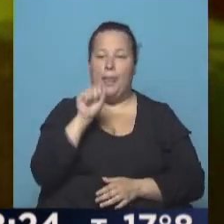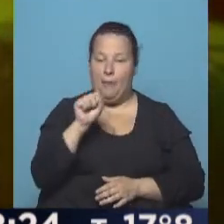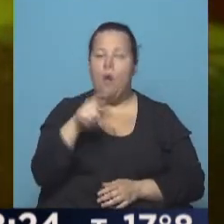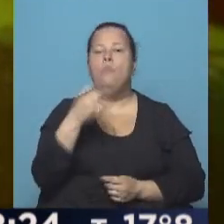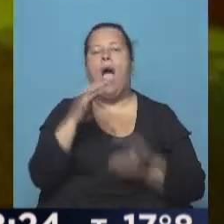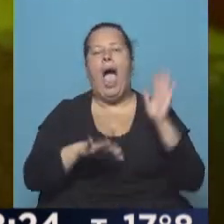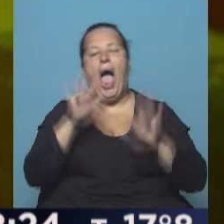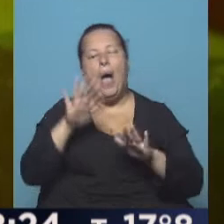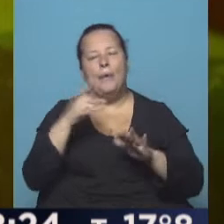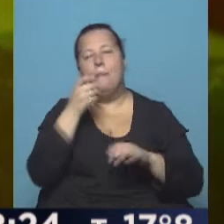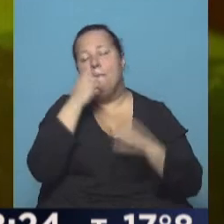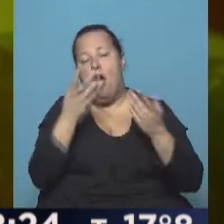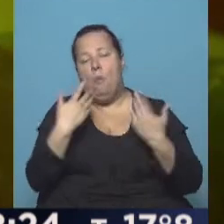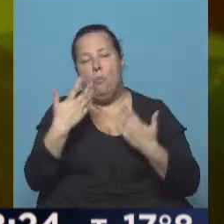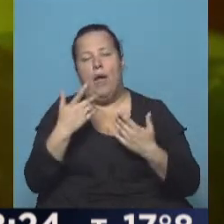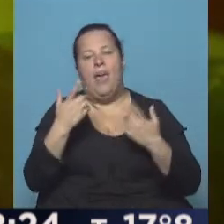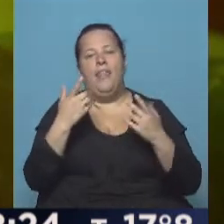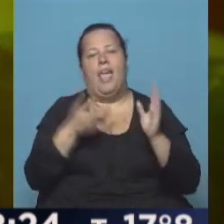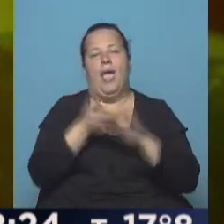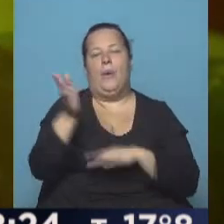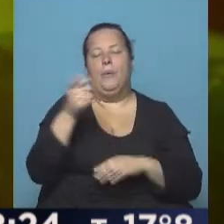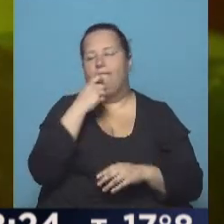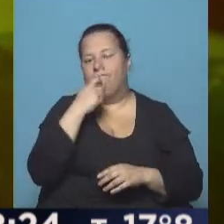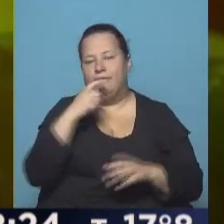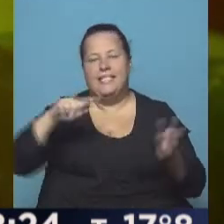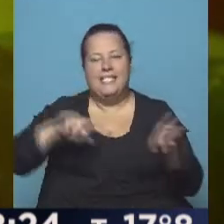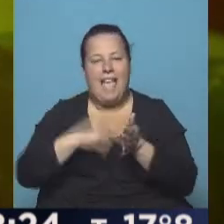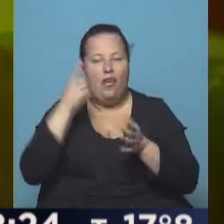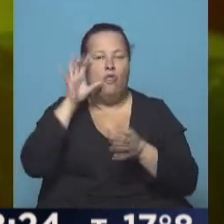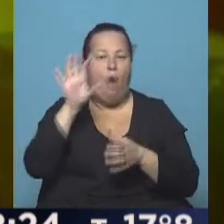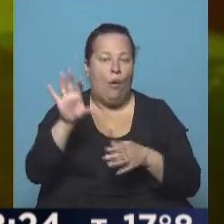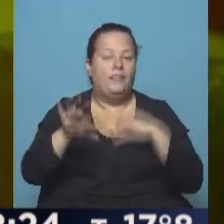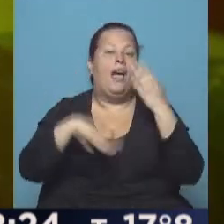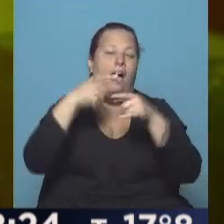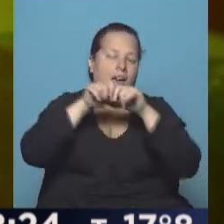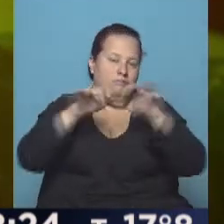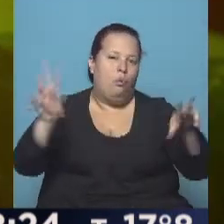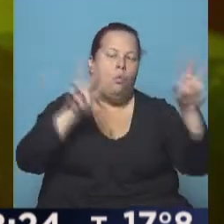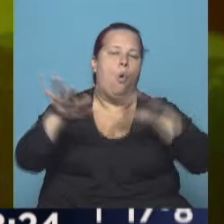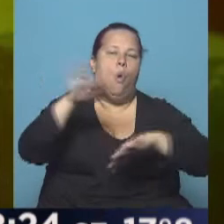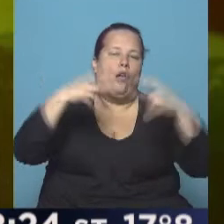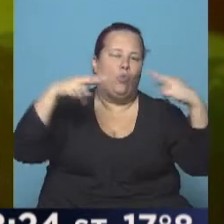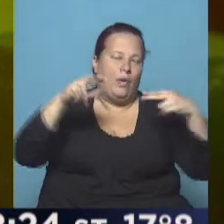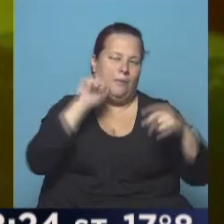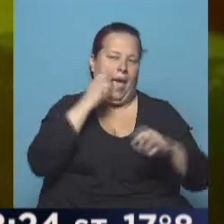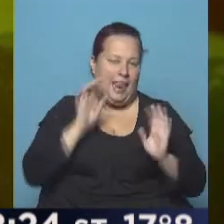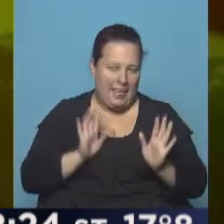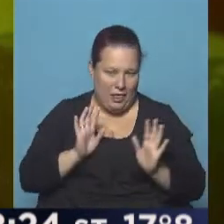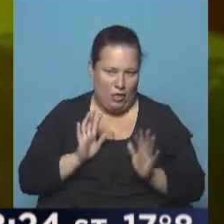porque a veces por ahí se puede recomendar hacer pie en el centro de una provincia y a partir de ahí buscar las zonas turísticas más